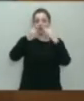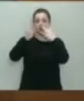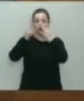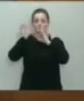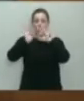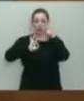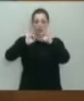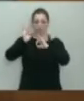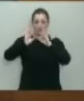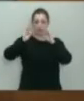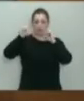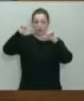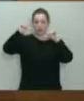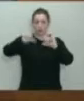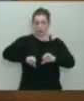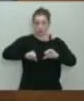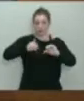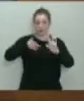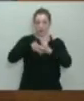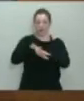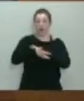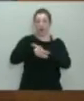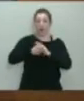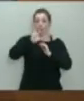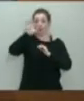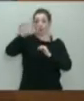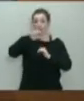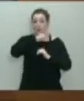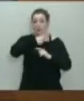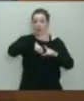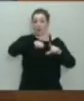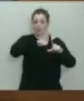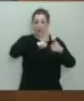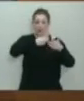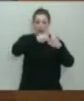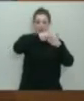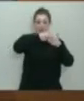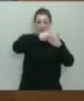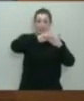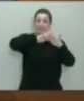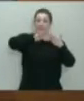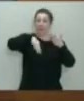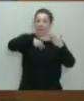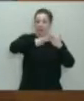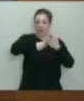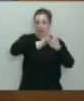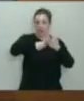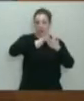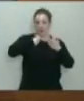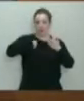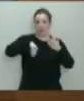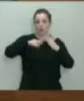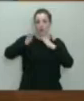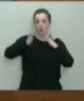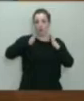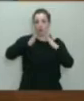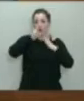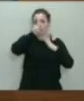4,86%. Somos la tercera comunidad de España en la que más ha caído el PIB entre el periodo 2010 y